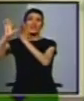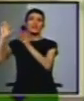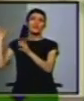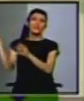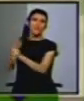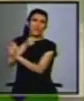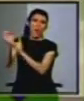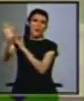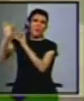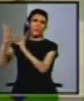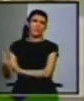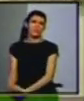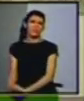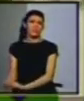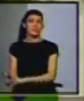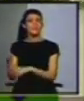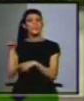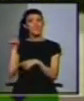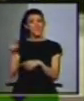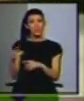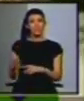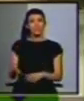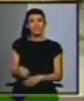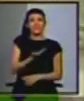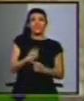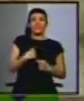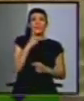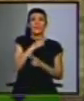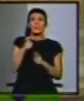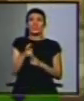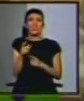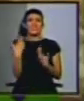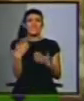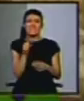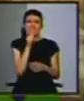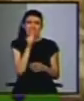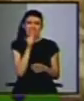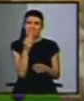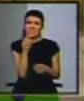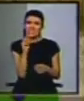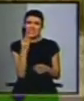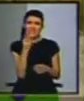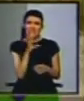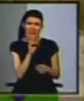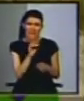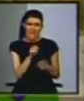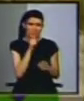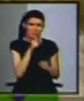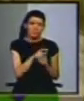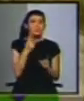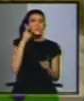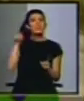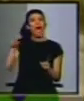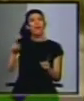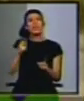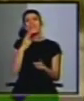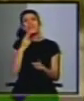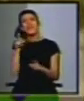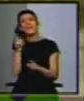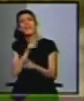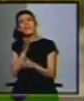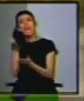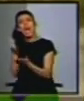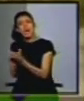Este golpe para las vidas de personas de la tercera edad que habían pensado tener acá los últimos años de su existencia